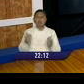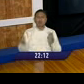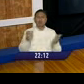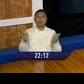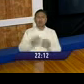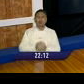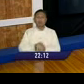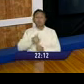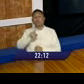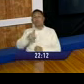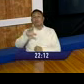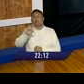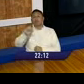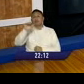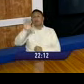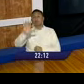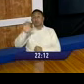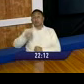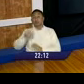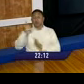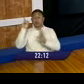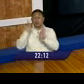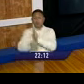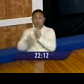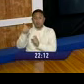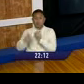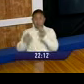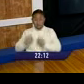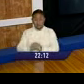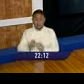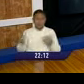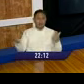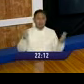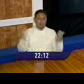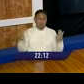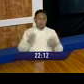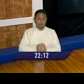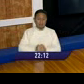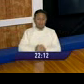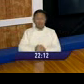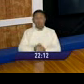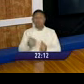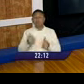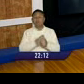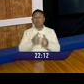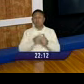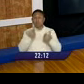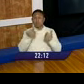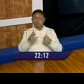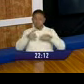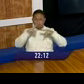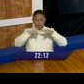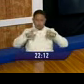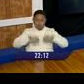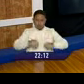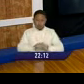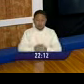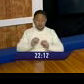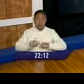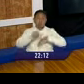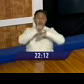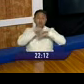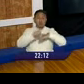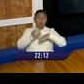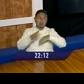las 105 denuncias de desapariciones en la zona 8. Las primeras pericias determinaron que tenían una data